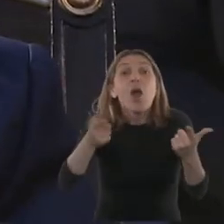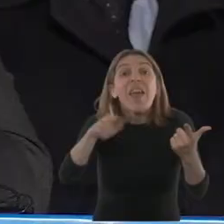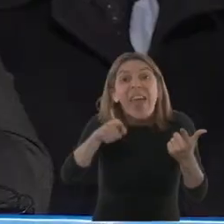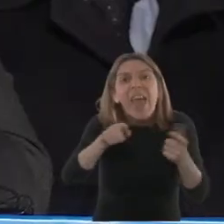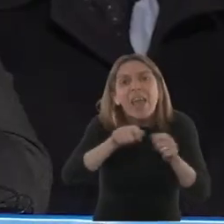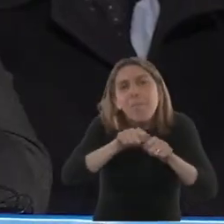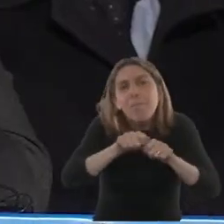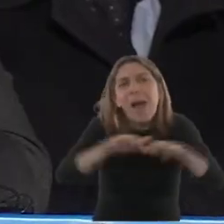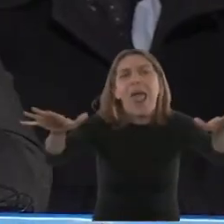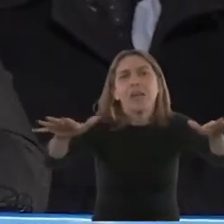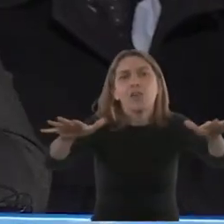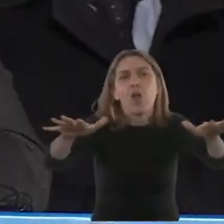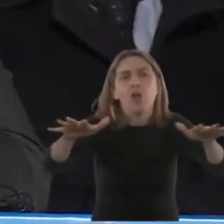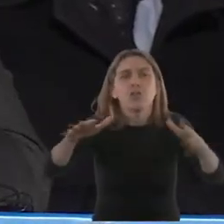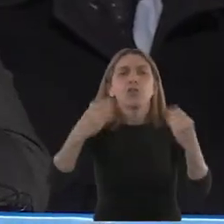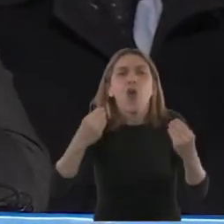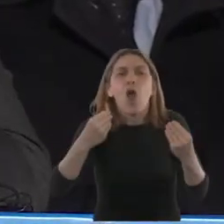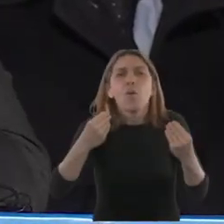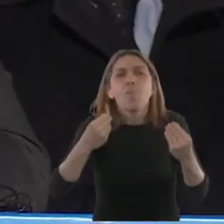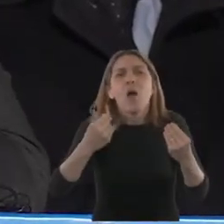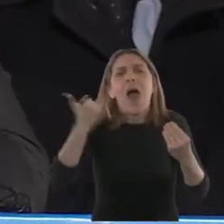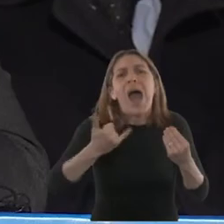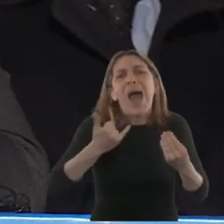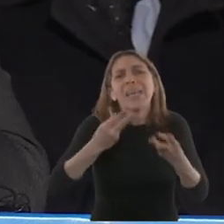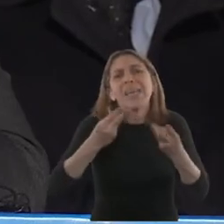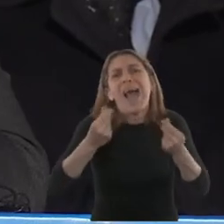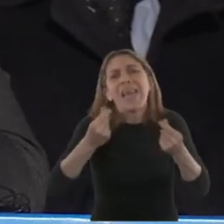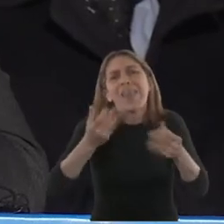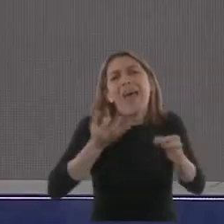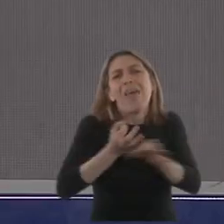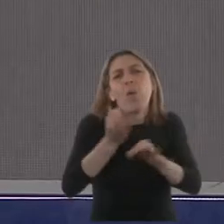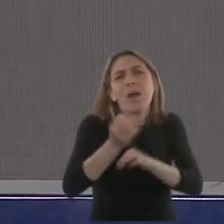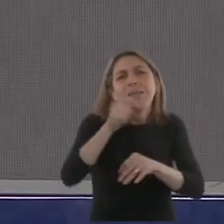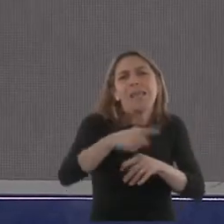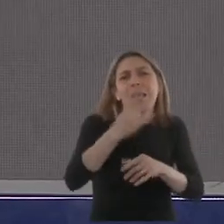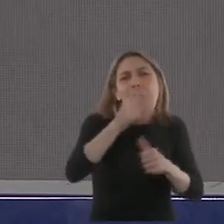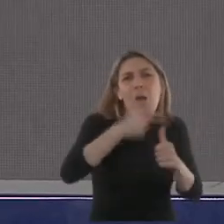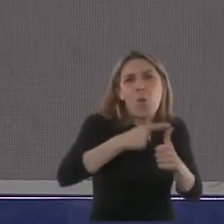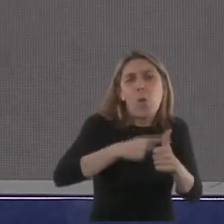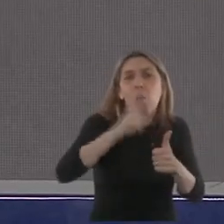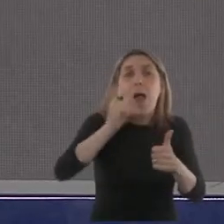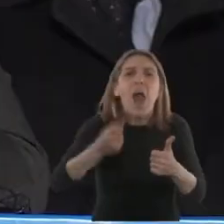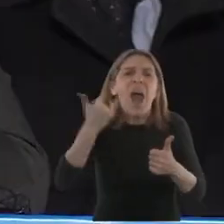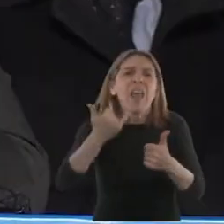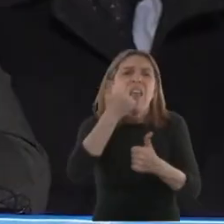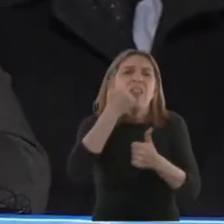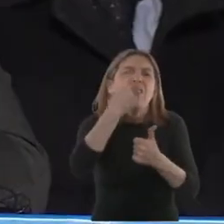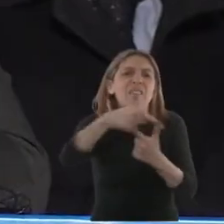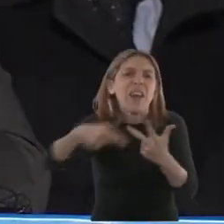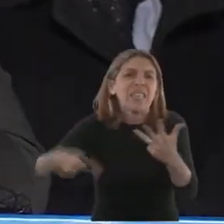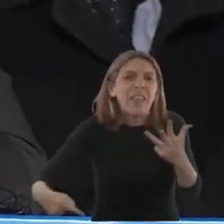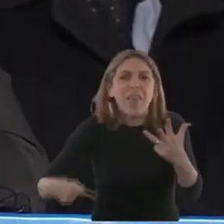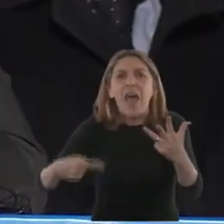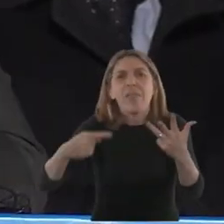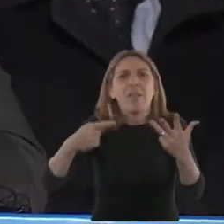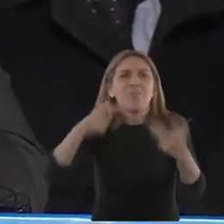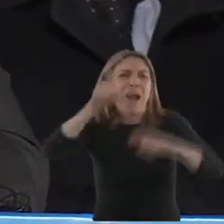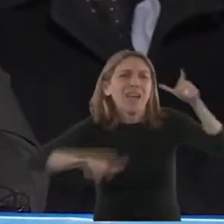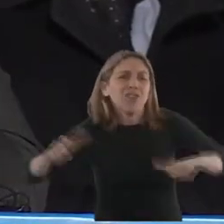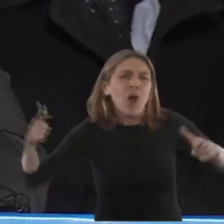la calidad del mosaico que corresponde a nuestra diversidad de comunidad